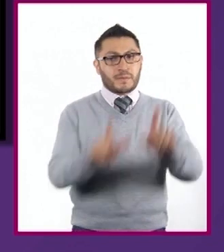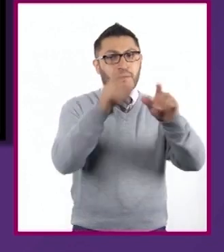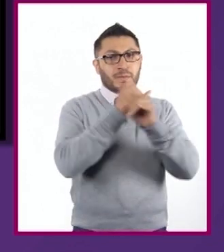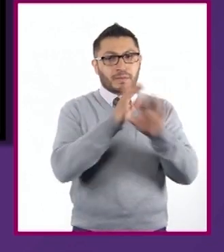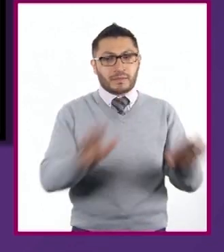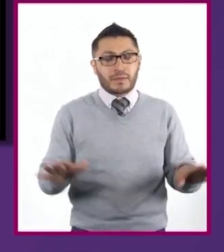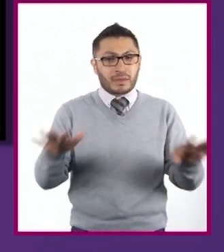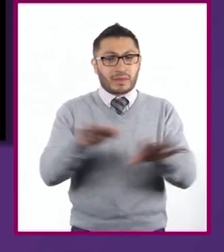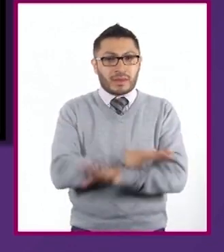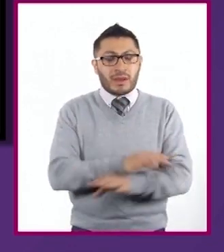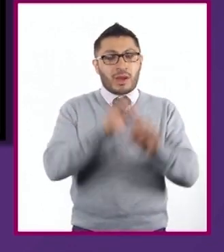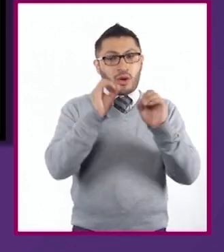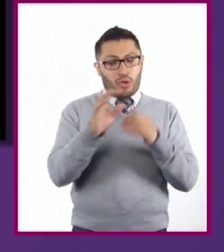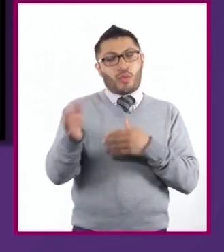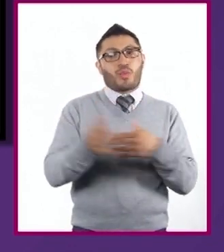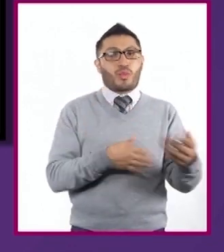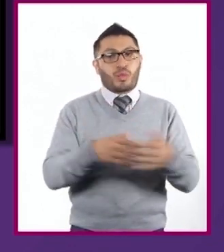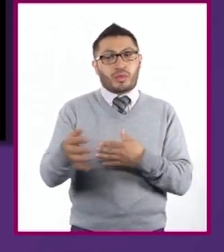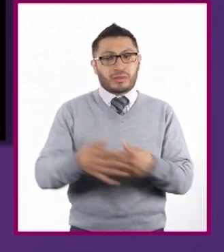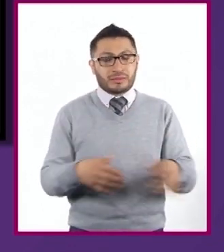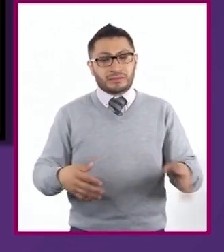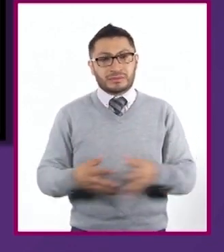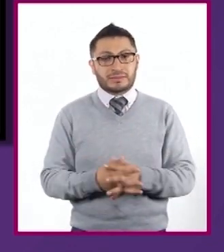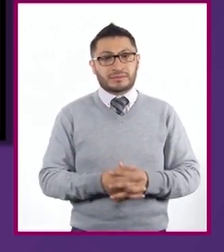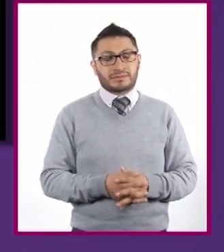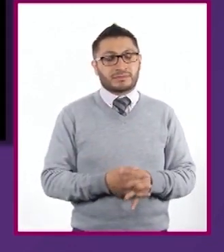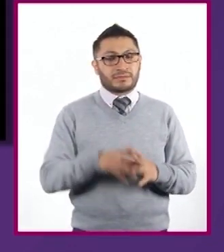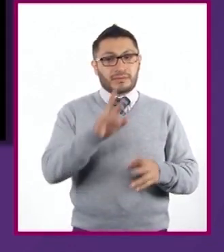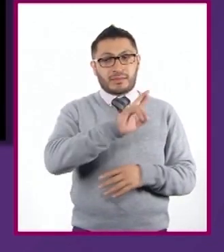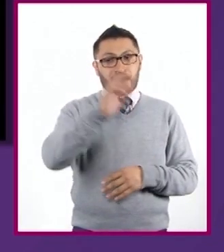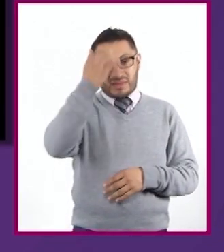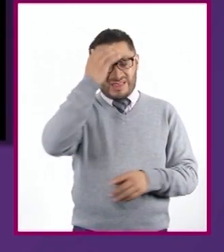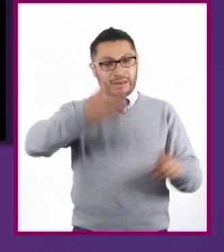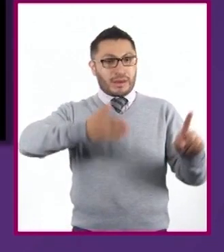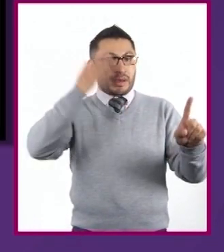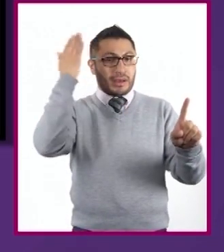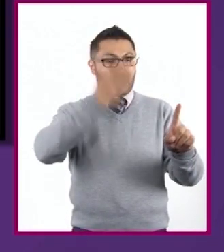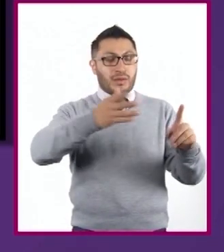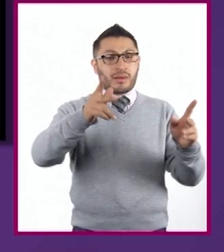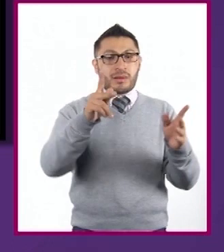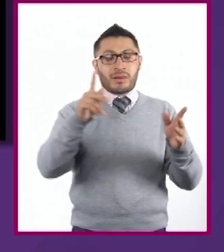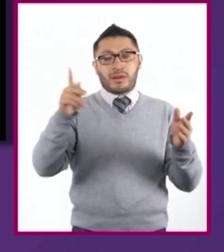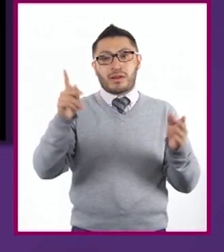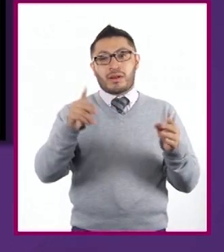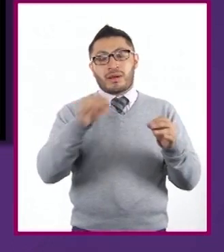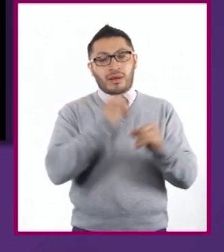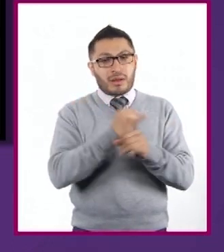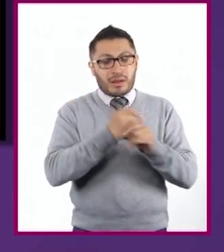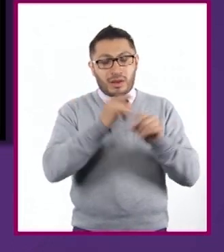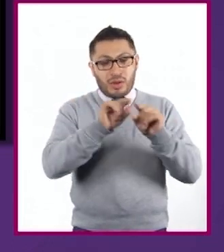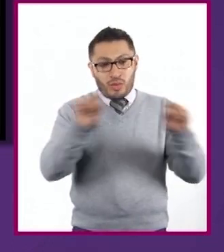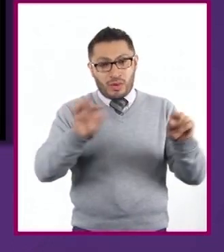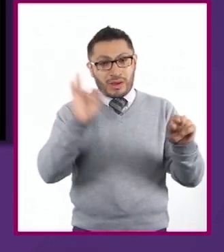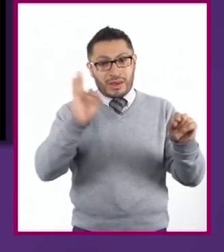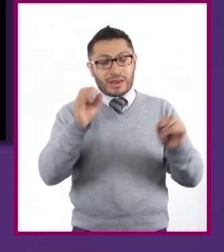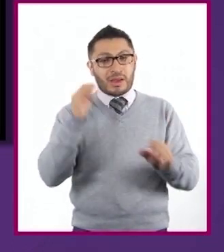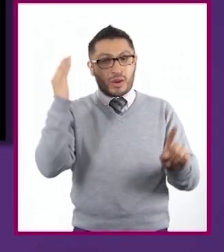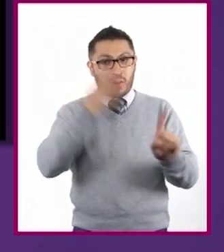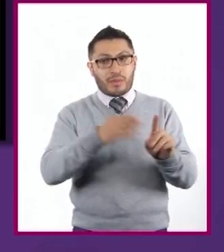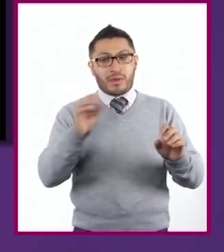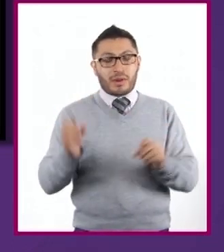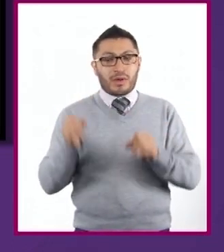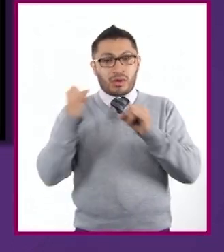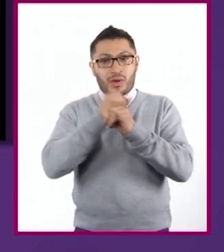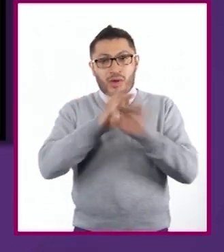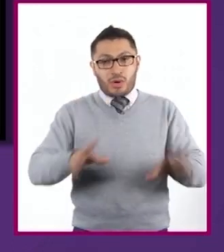información modificada o actualizada. Reconocer el objetivo de la página, si el sitio pretende informar,